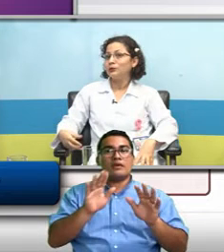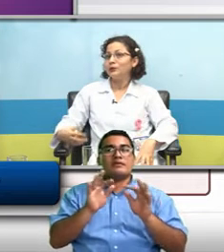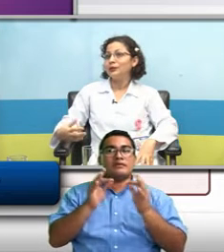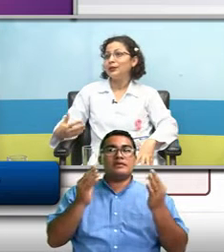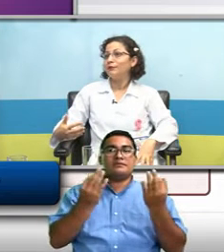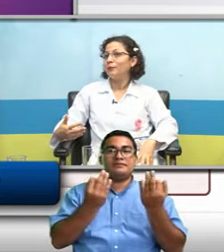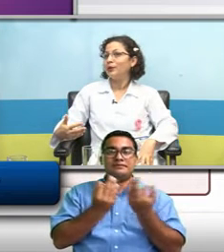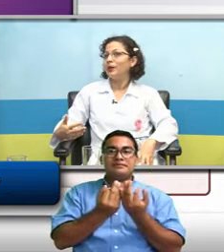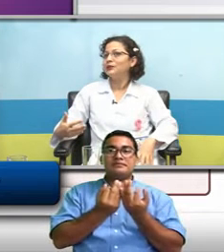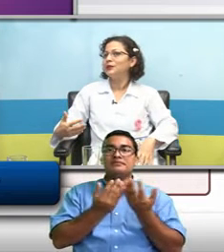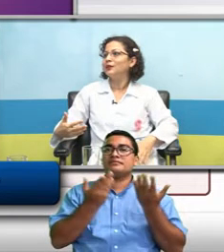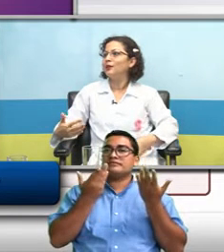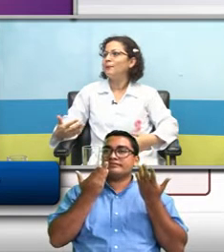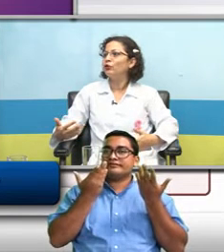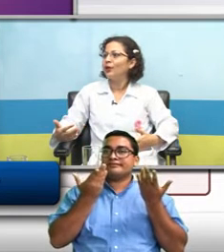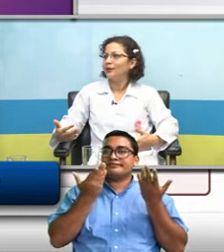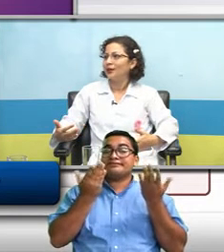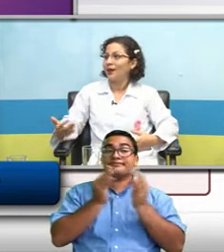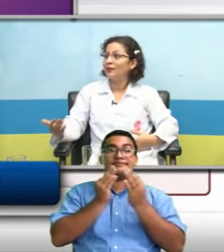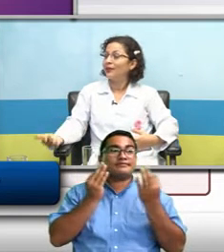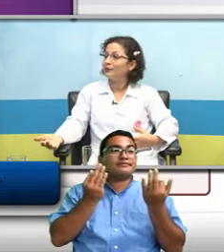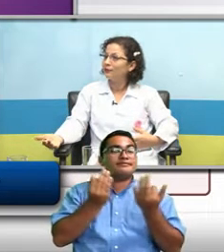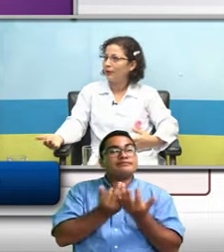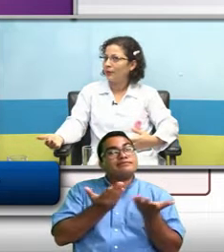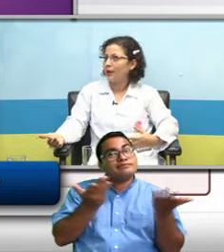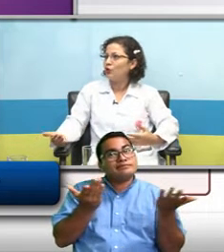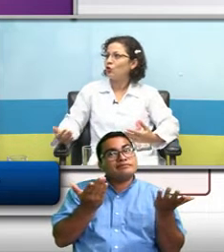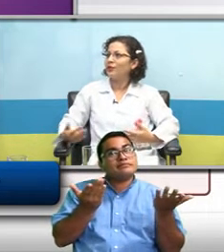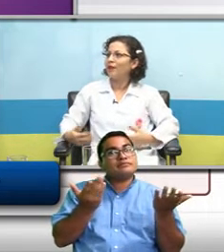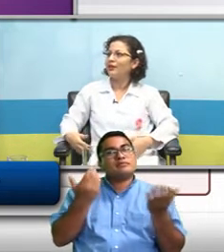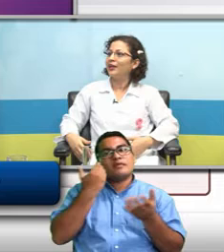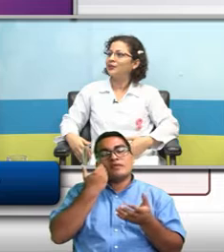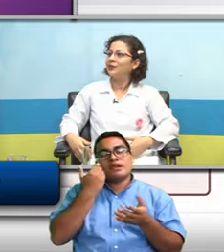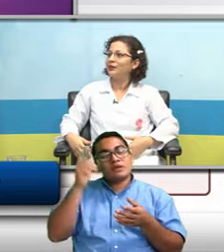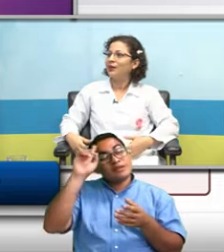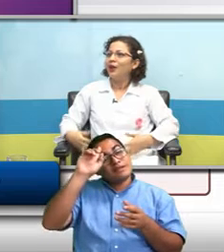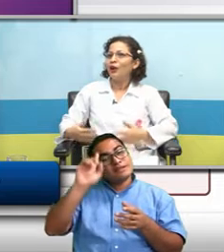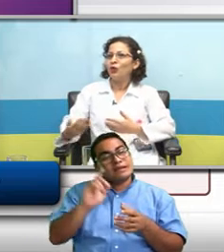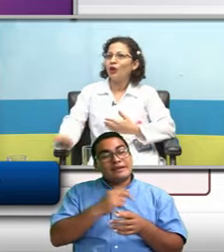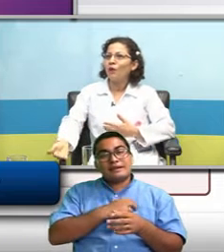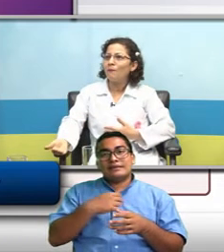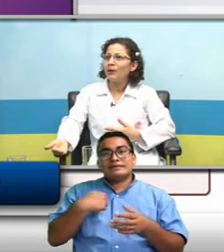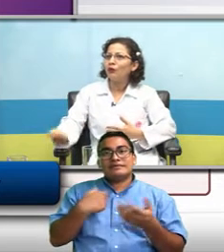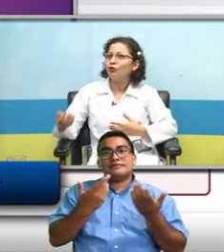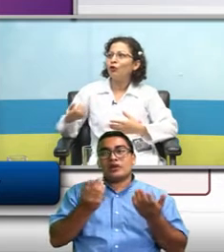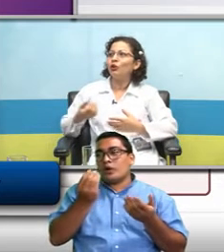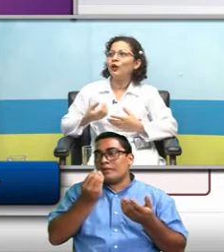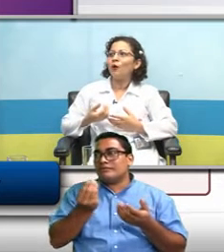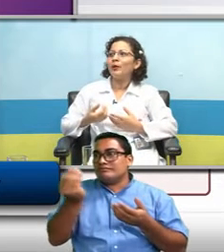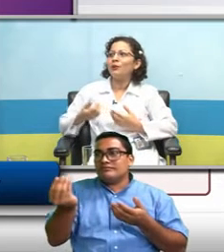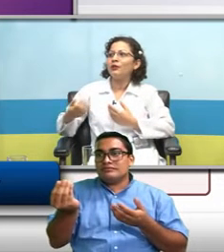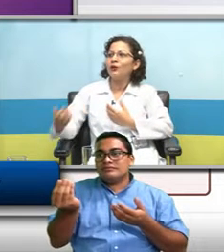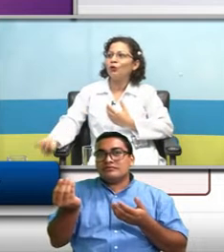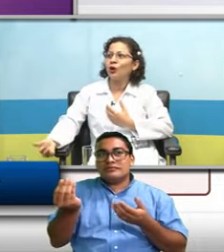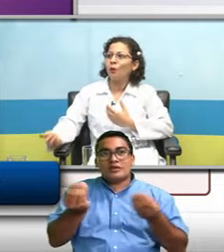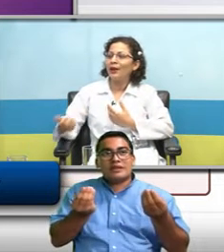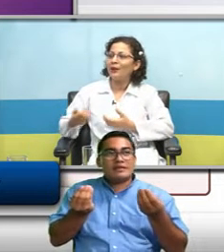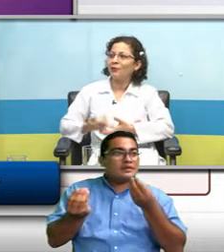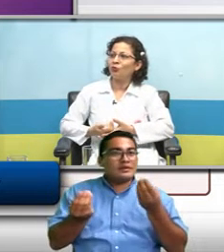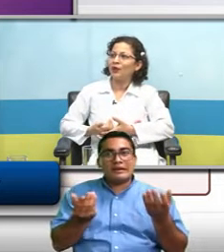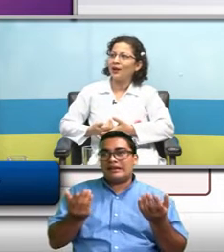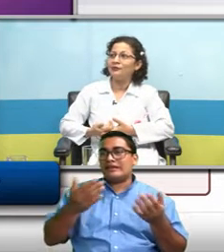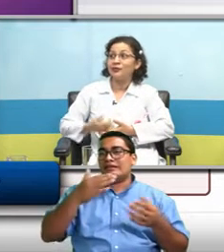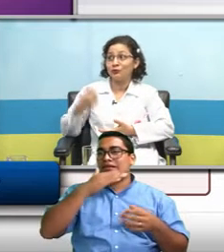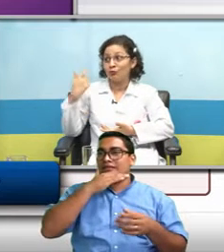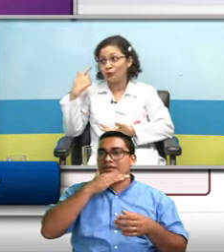porque muchas veces la familia se siente impotente ante esta enfermedad y no saben qué hacer. ¿Le doy de comer o no le doy de comer? Porque si le doy de comer